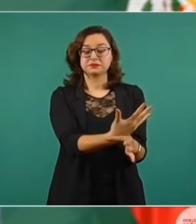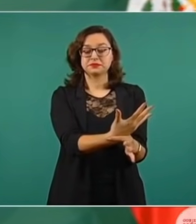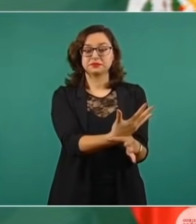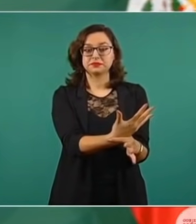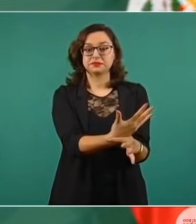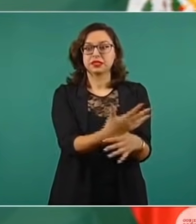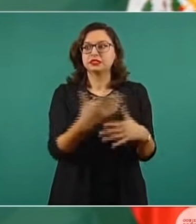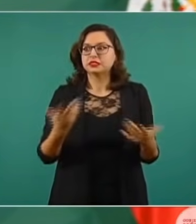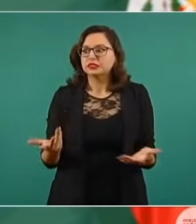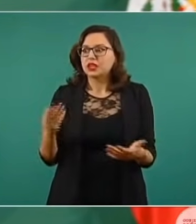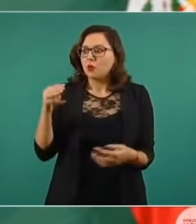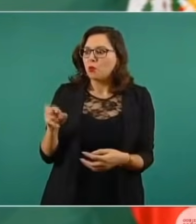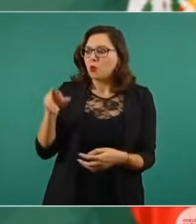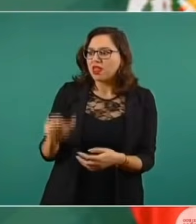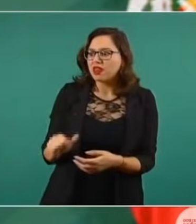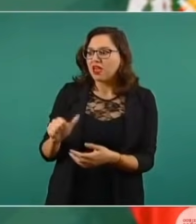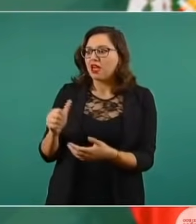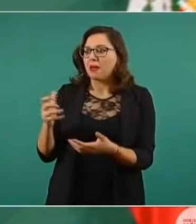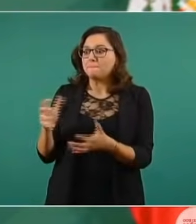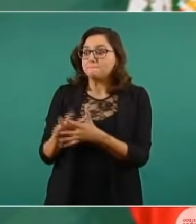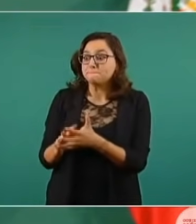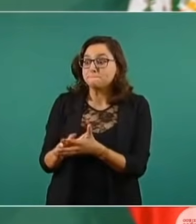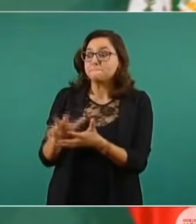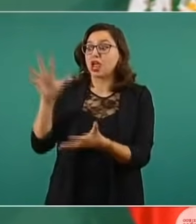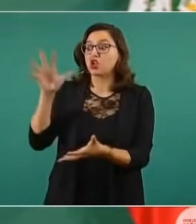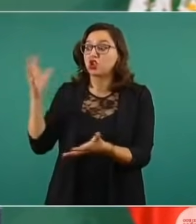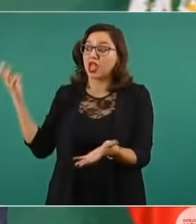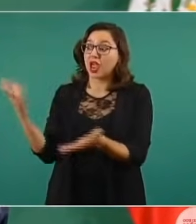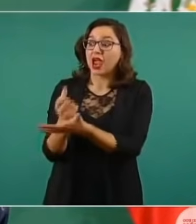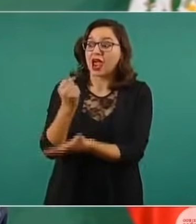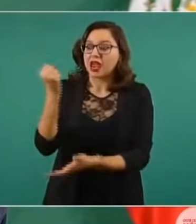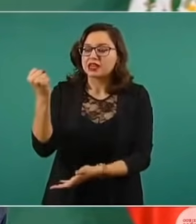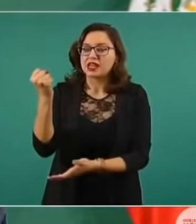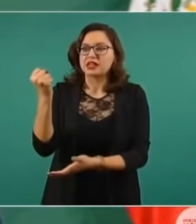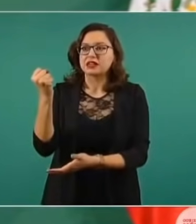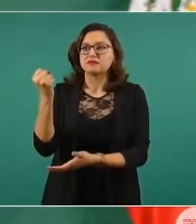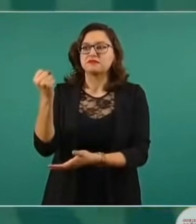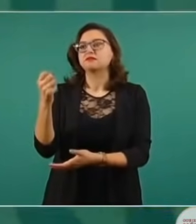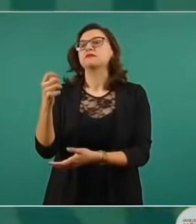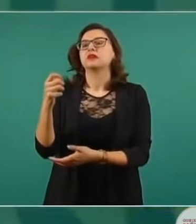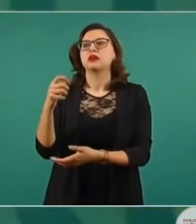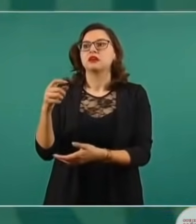que si ganaban la mayoría iban a cancelar los programas sociales,